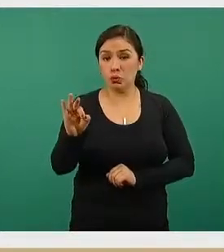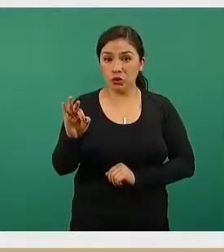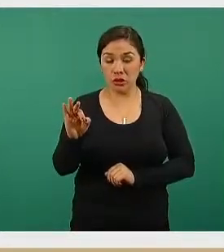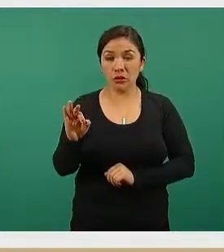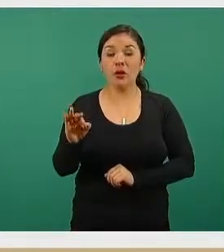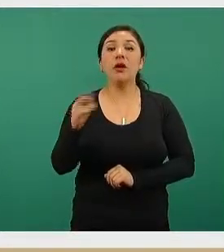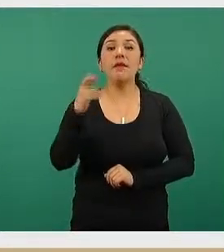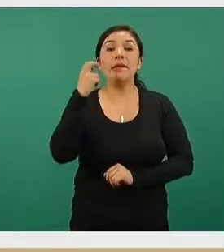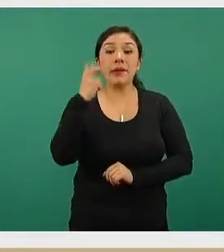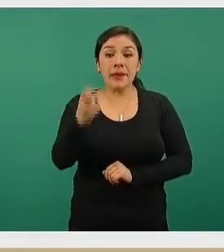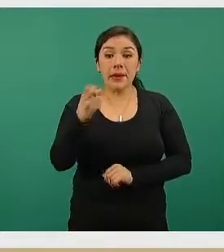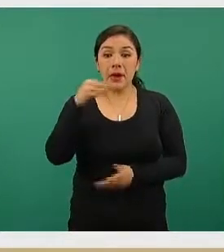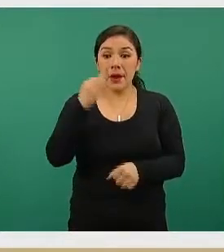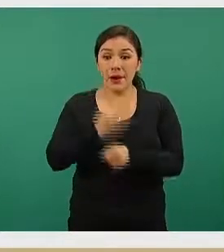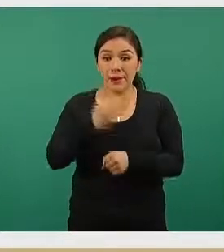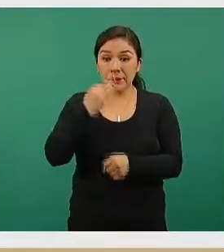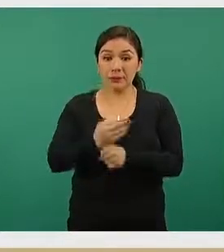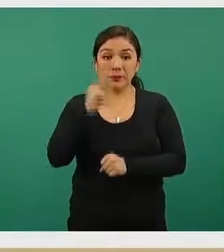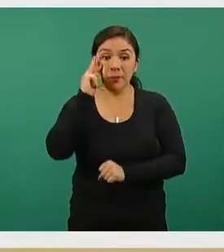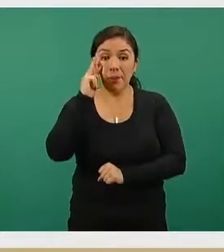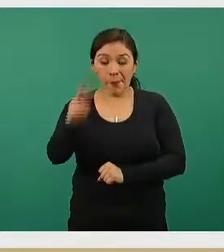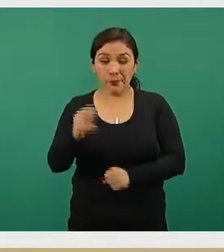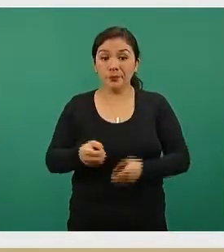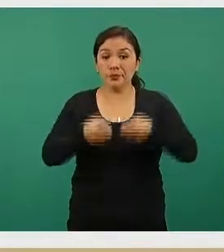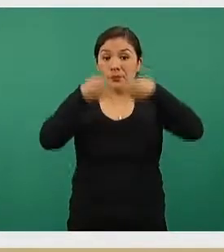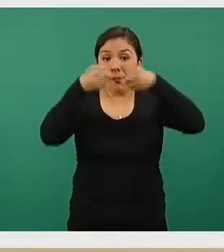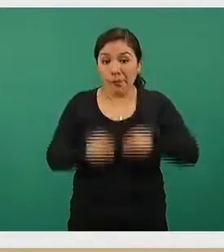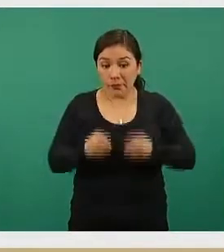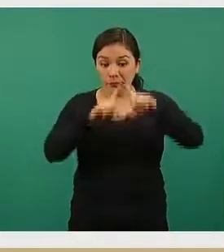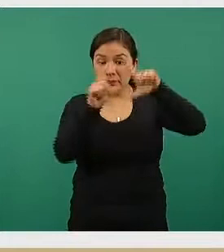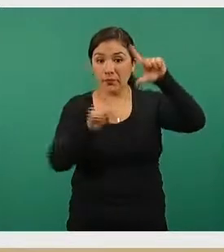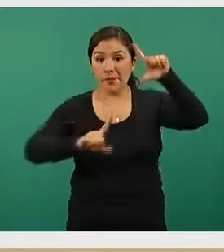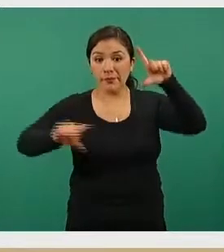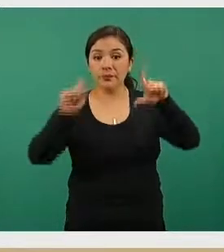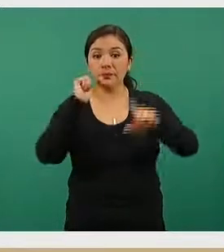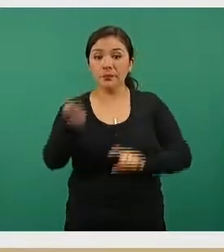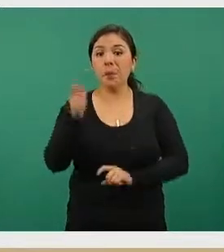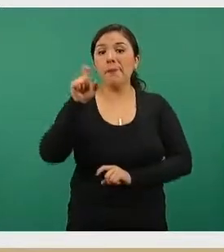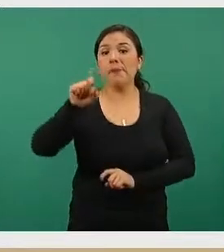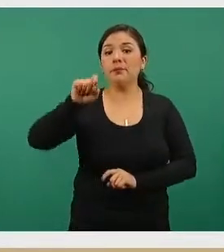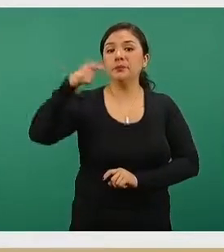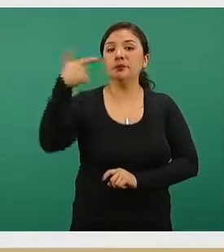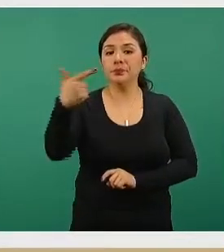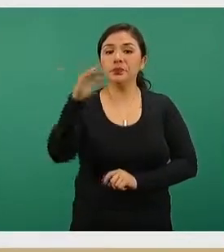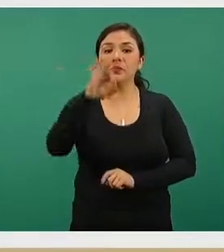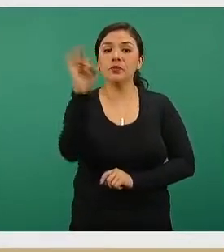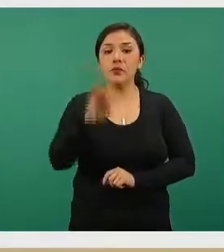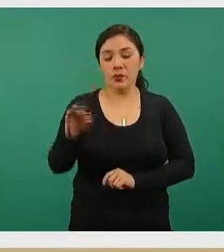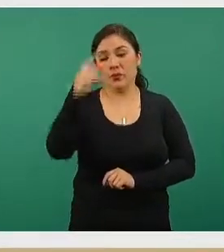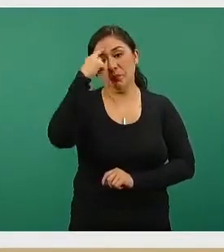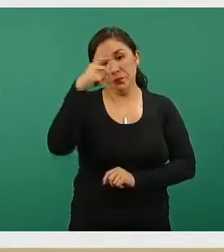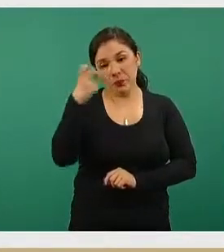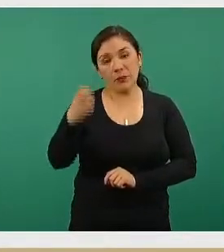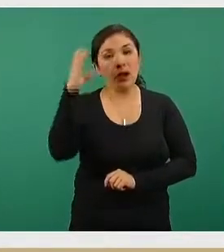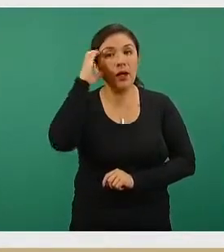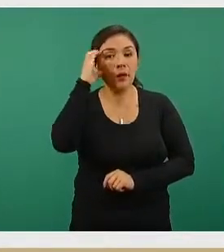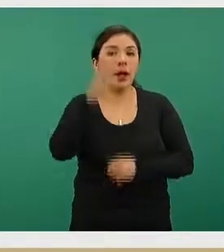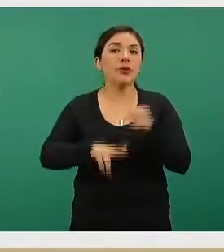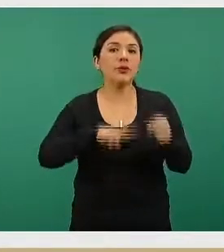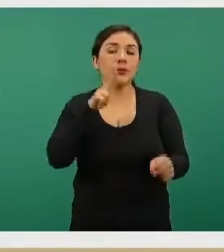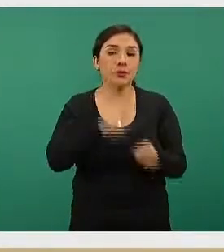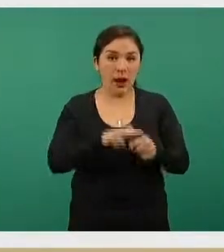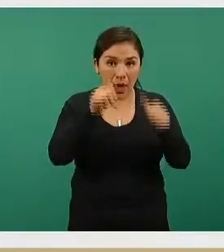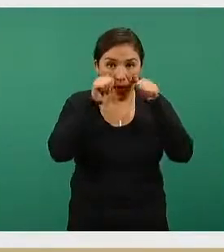porcentual, situando esta ocupación nacional en un 27% para las camas generales. Eso quiere